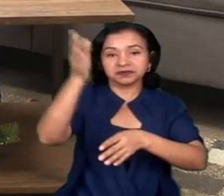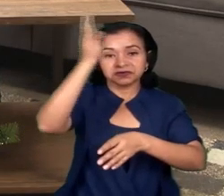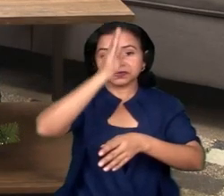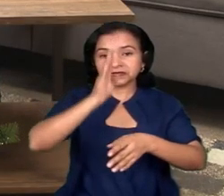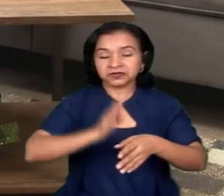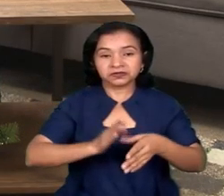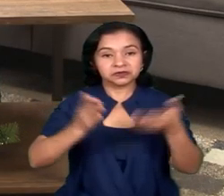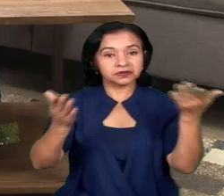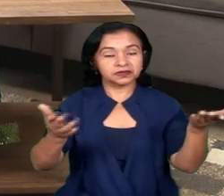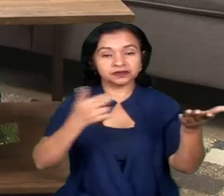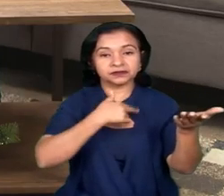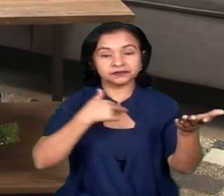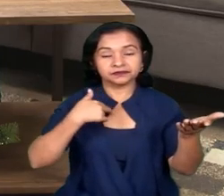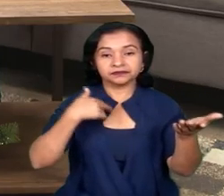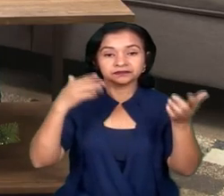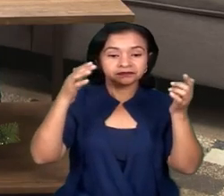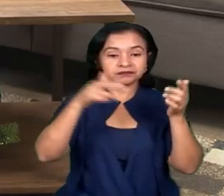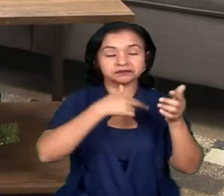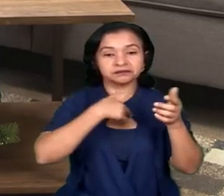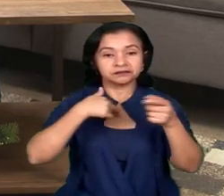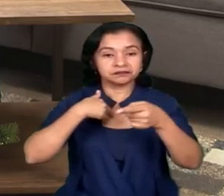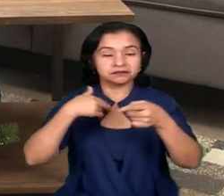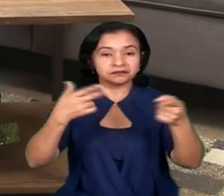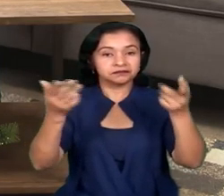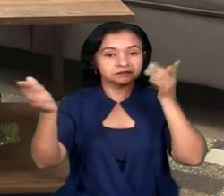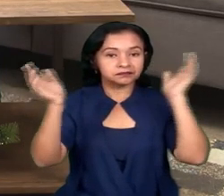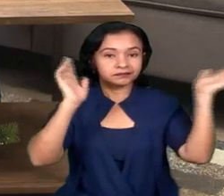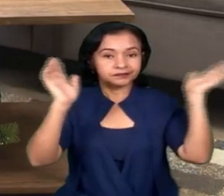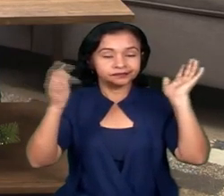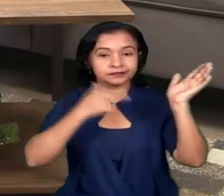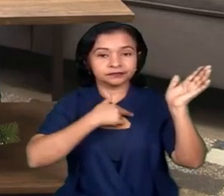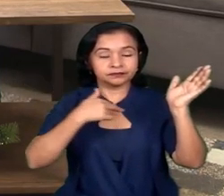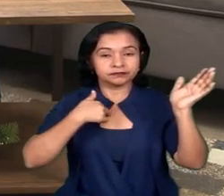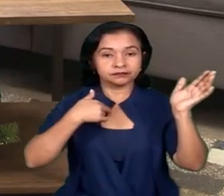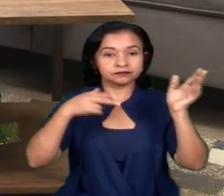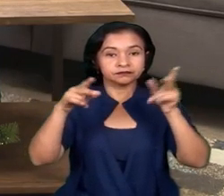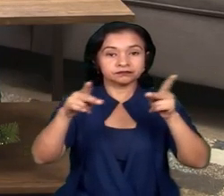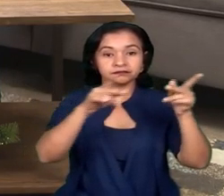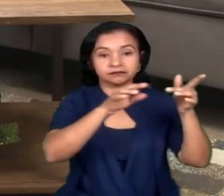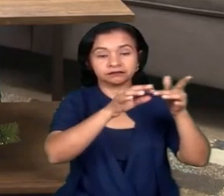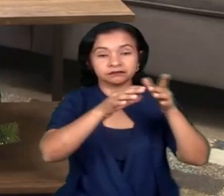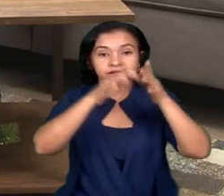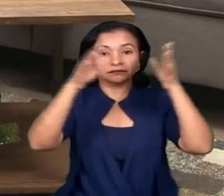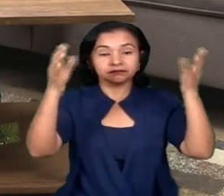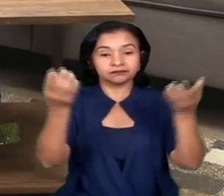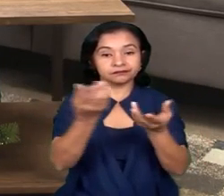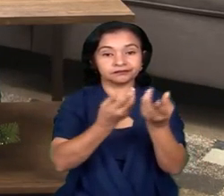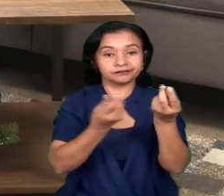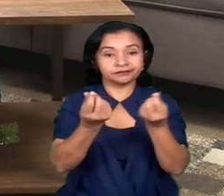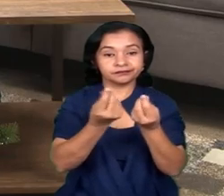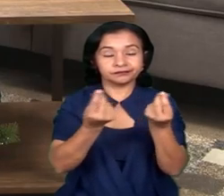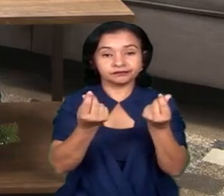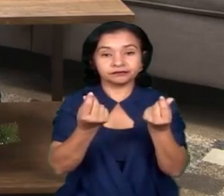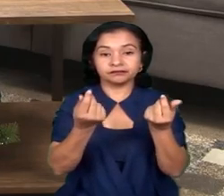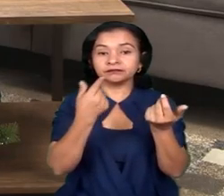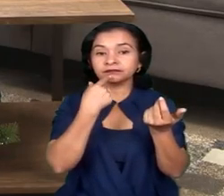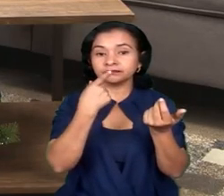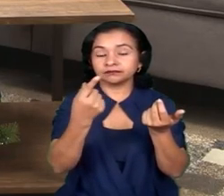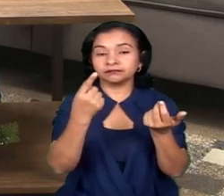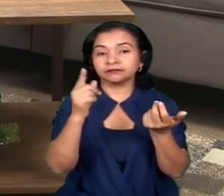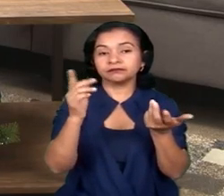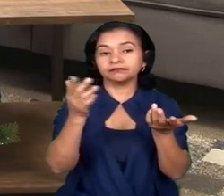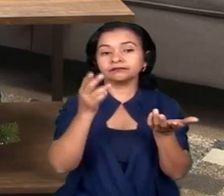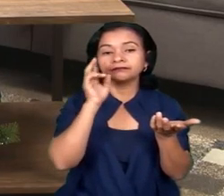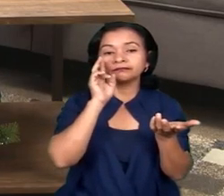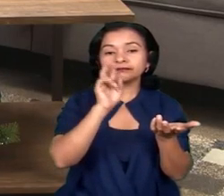habían preocupado porque lo que pasaba en el oriental, solo se encargaban los grandes sectores económicos, eso es lo que leían y a nosotros los volvían